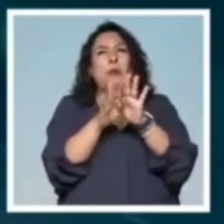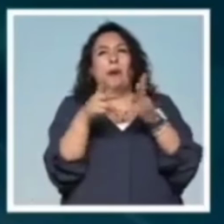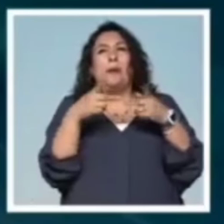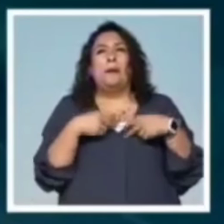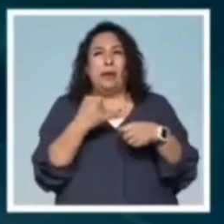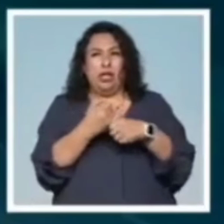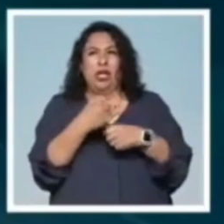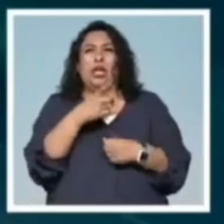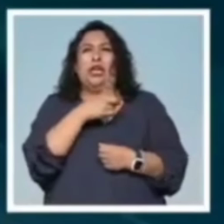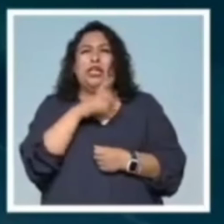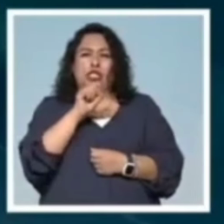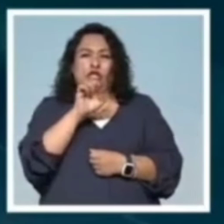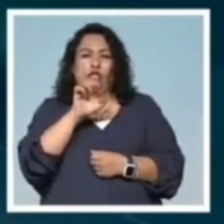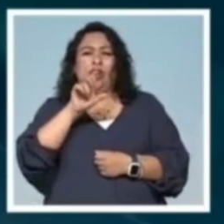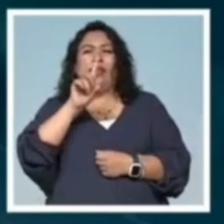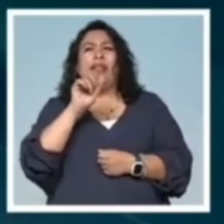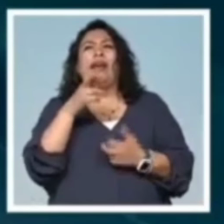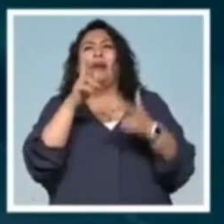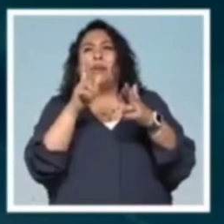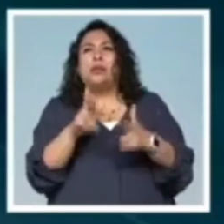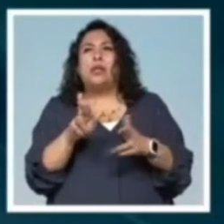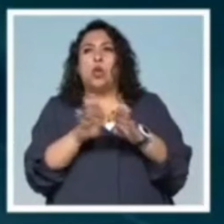personaje de Soledad representa mucho